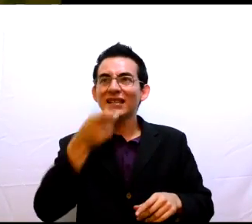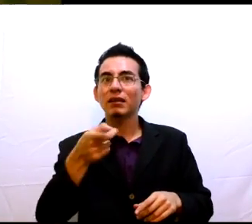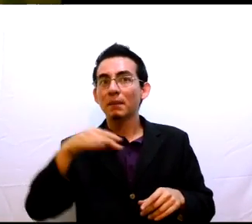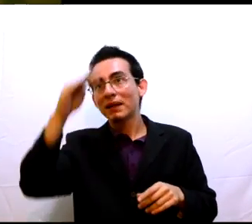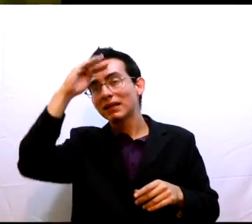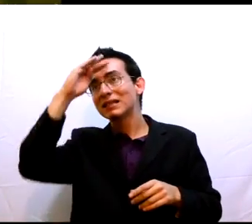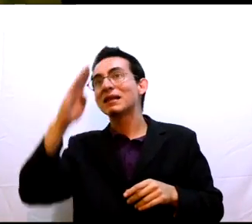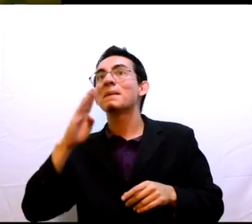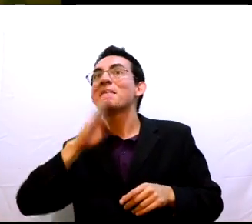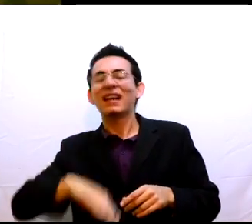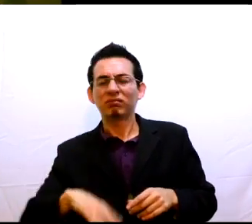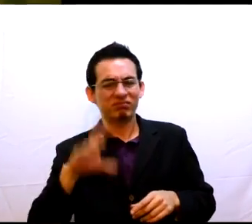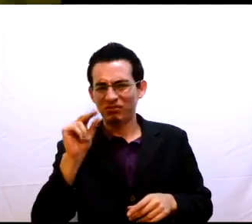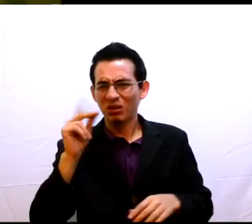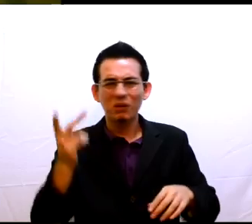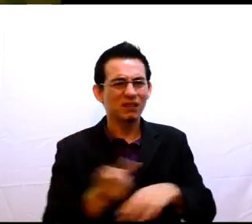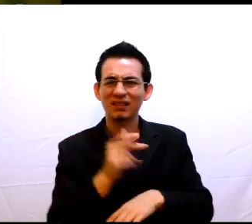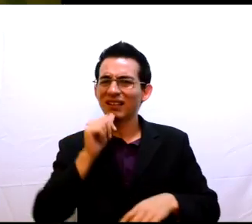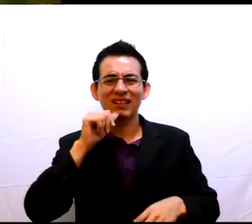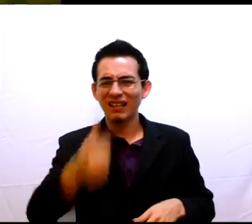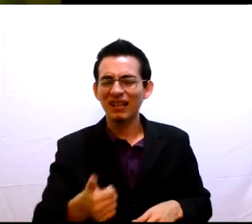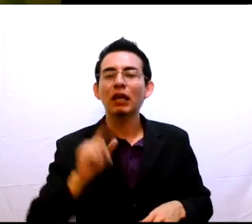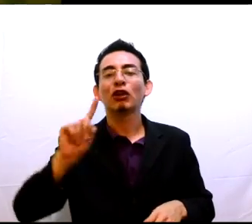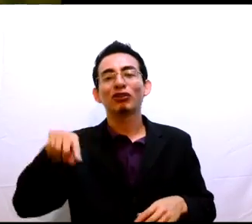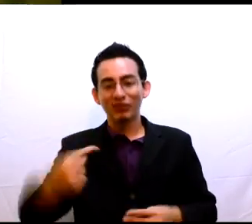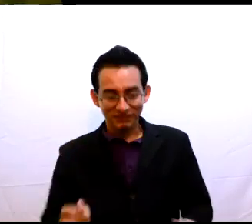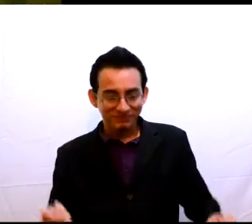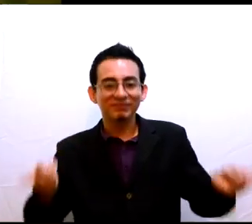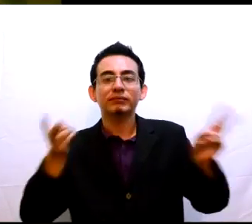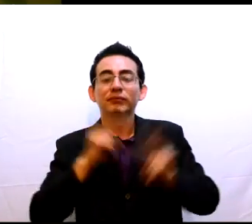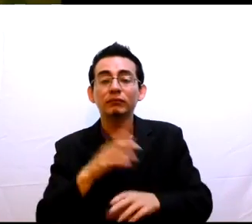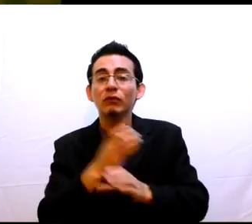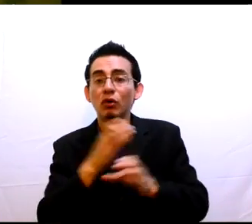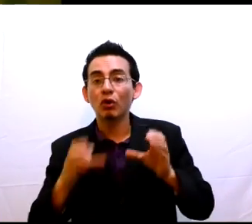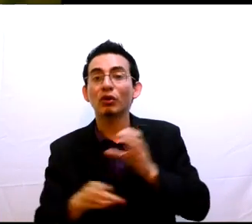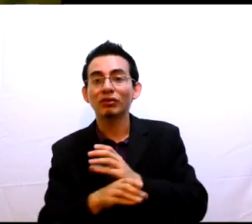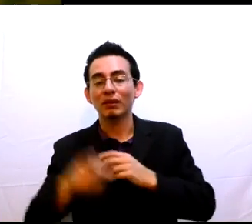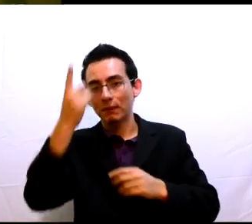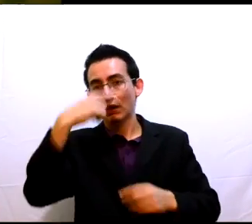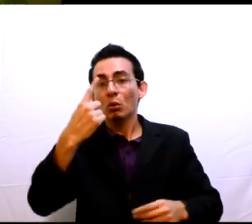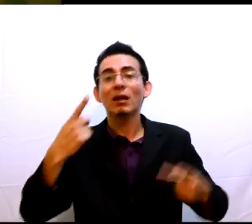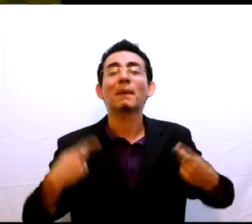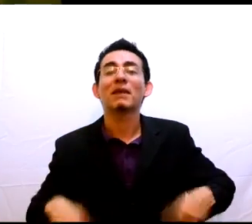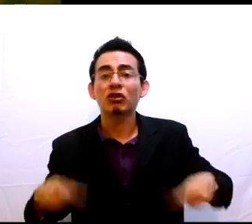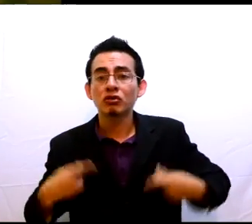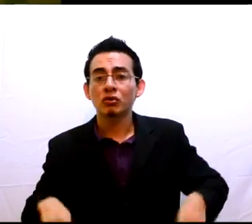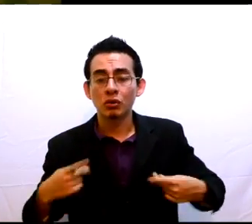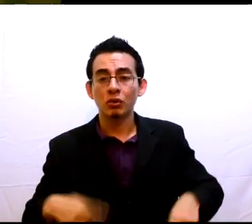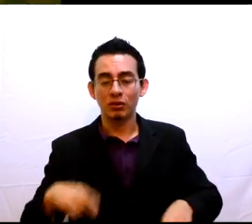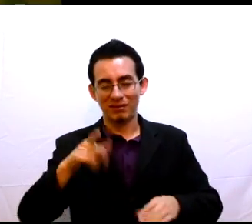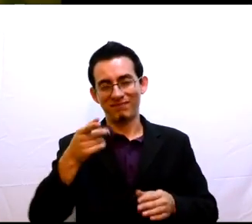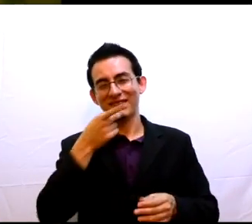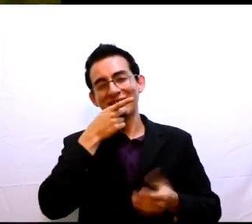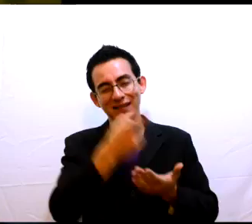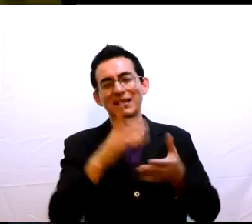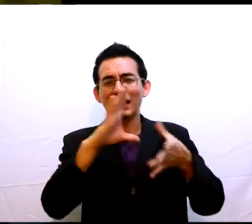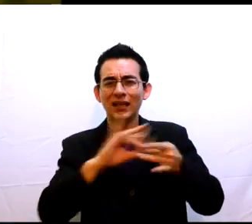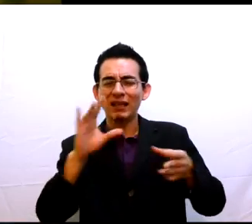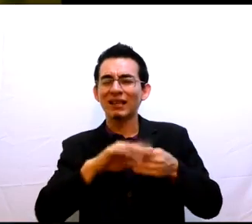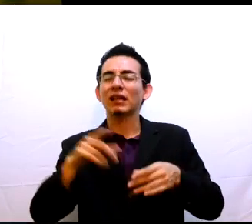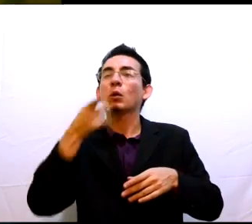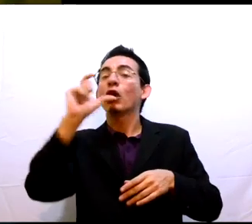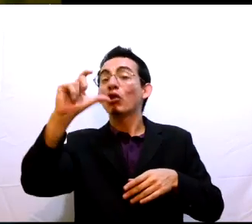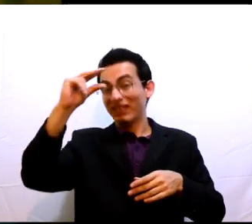al contrario son virtudes en una persona la inteligencia la